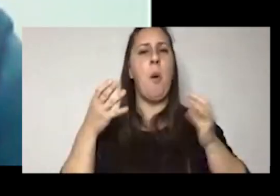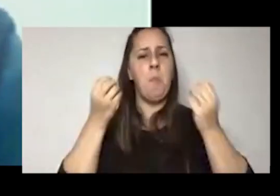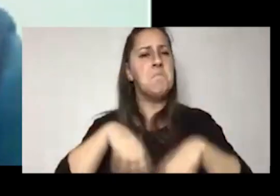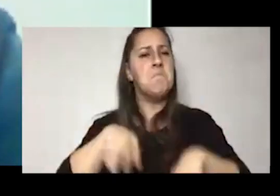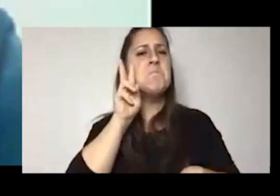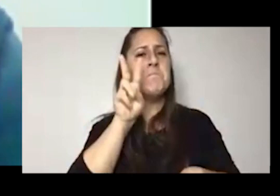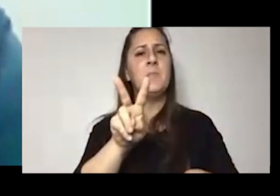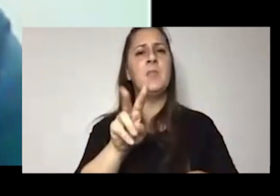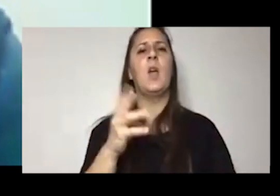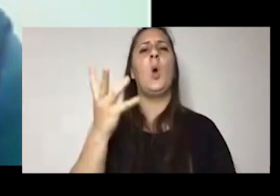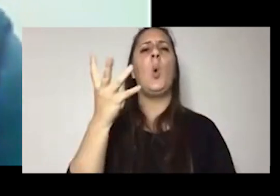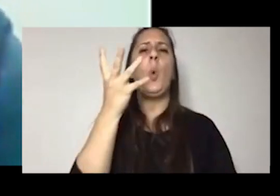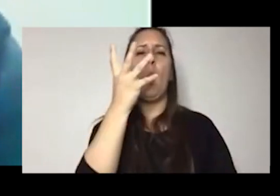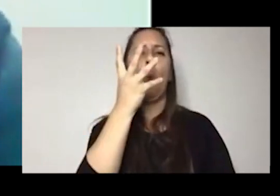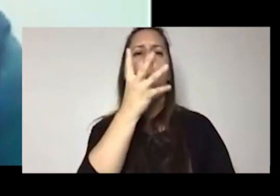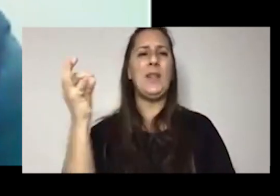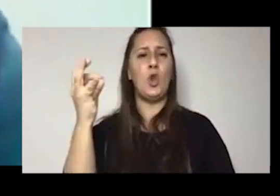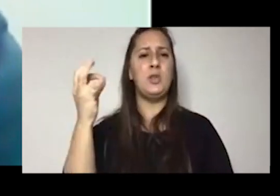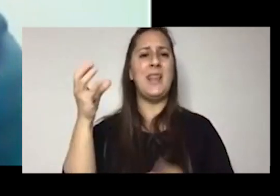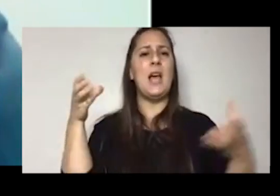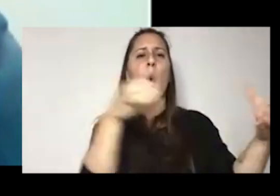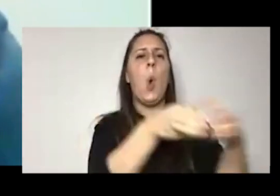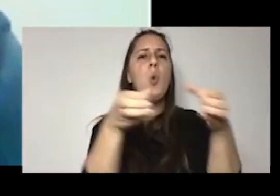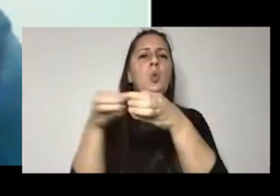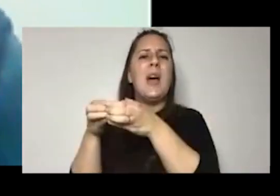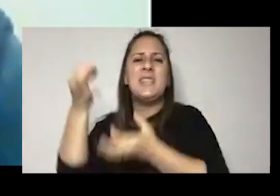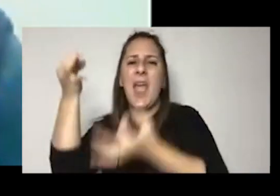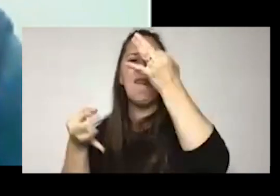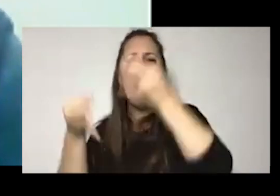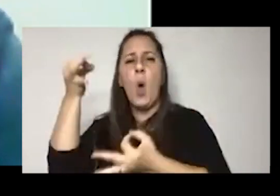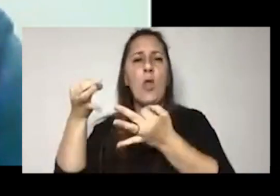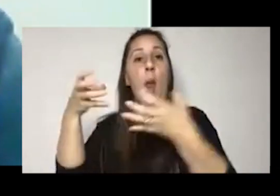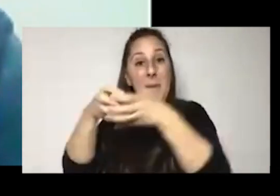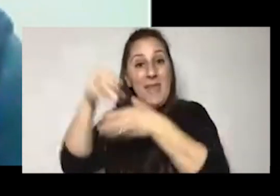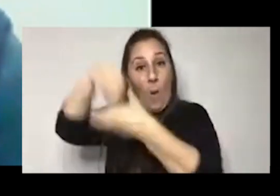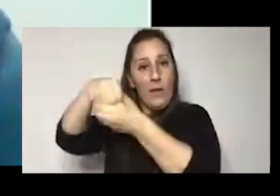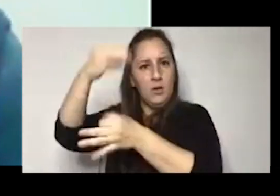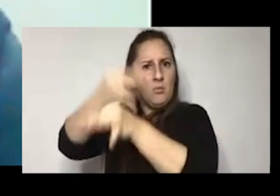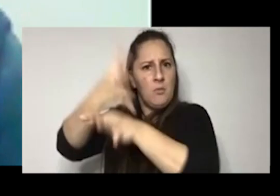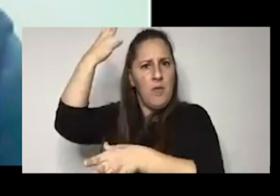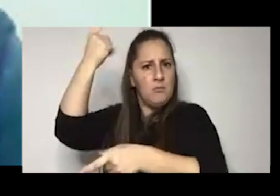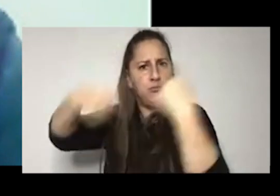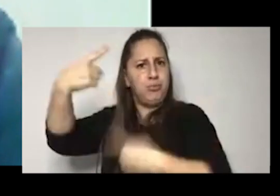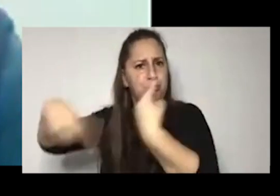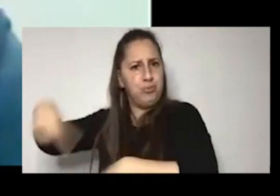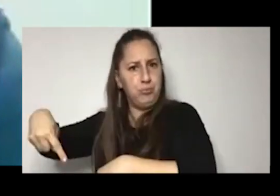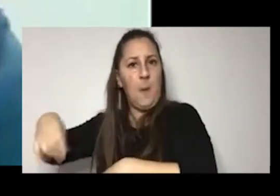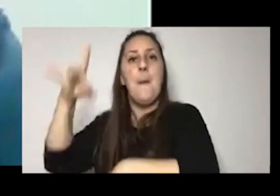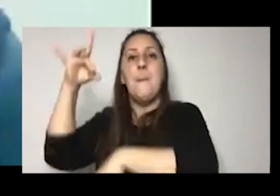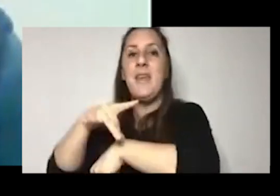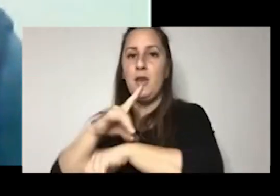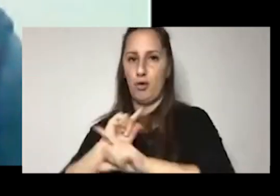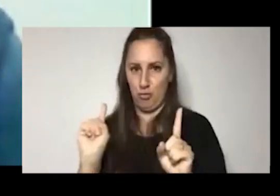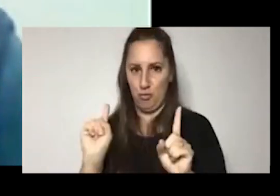de 400 juntas evaluadoras interdisciplinarias, no son juntas evaluadoras médicas. Siempre hay un médico